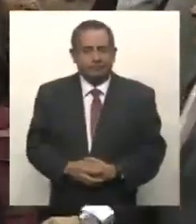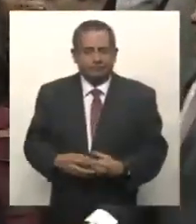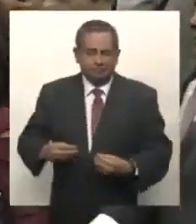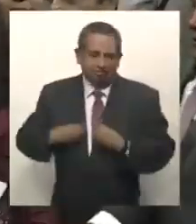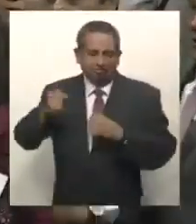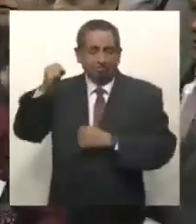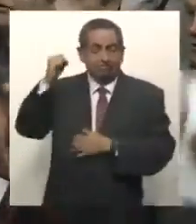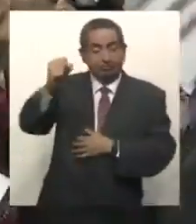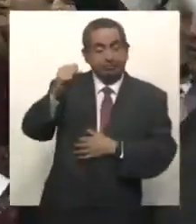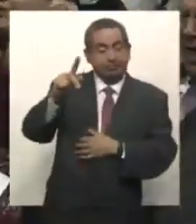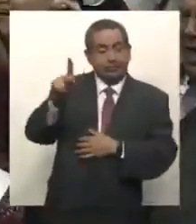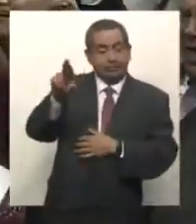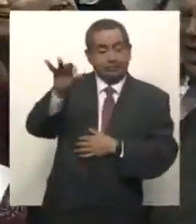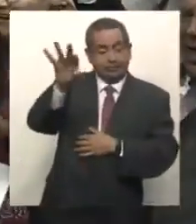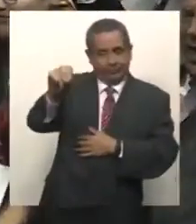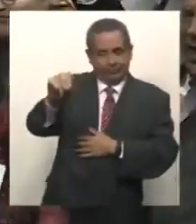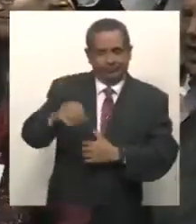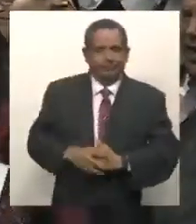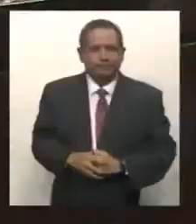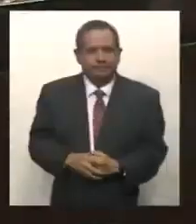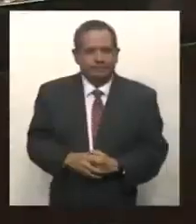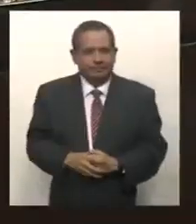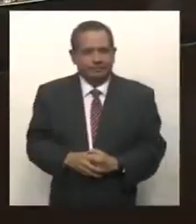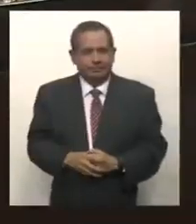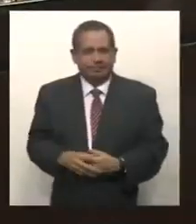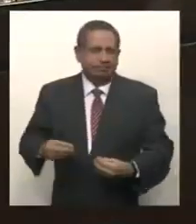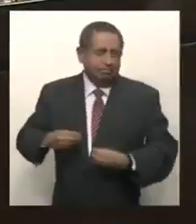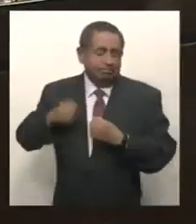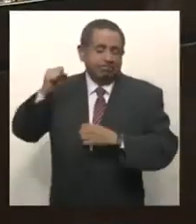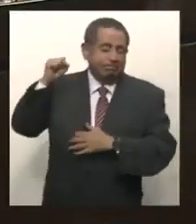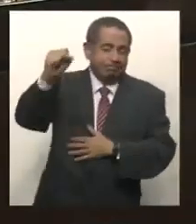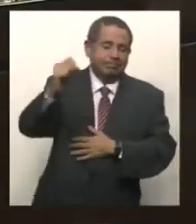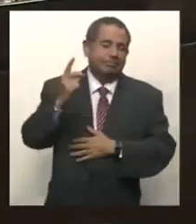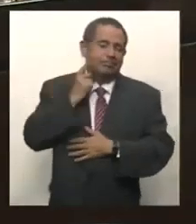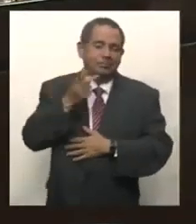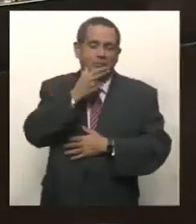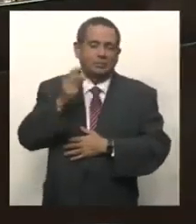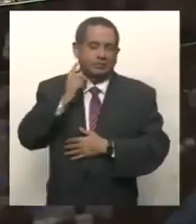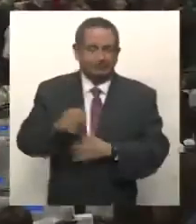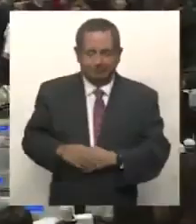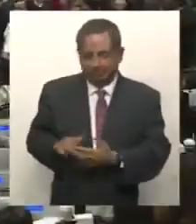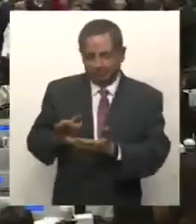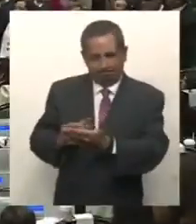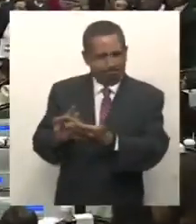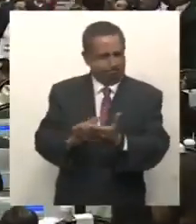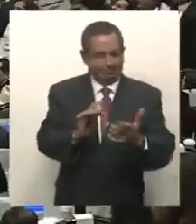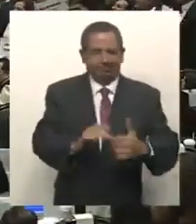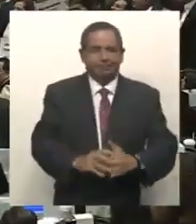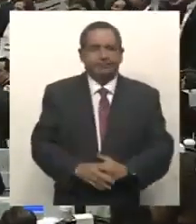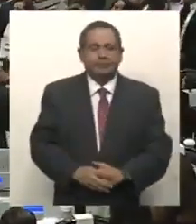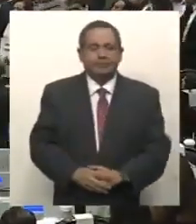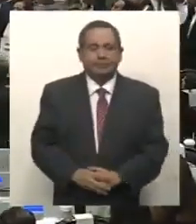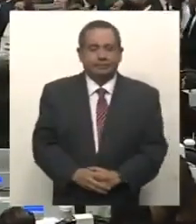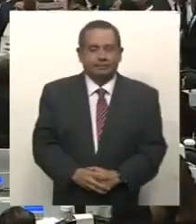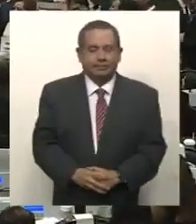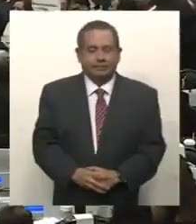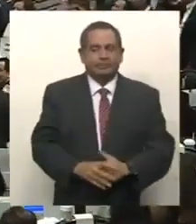viva Porfirio! Gracias. ¡Que vivan los diputados y los senadores! Gracias.